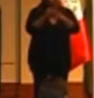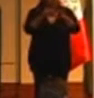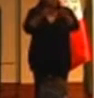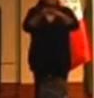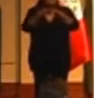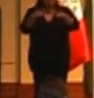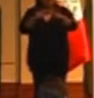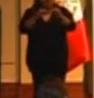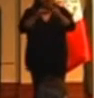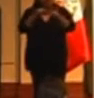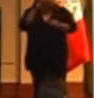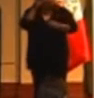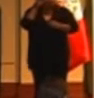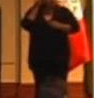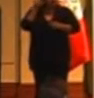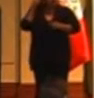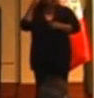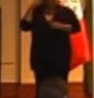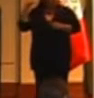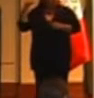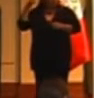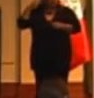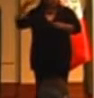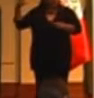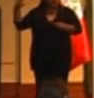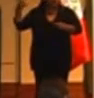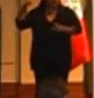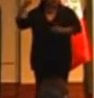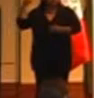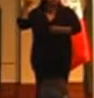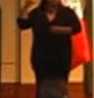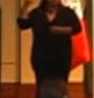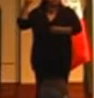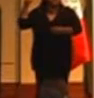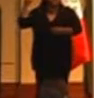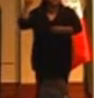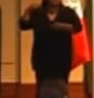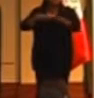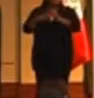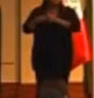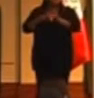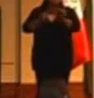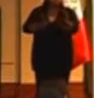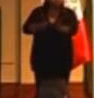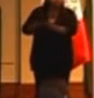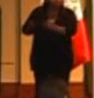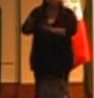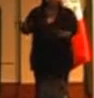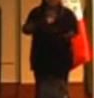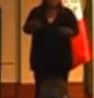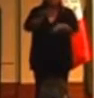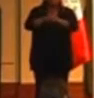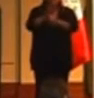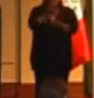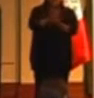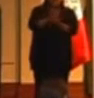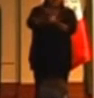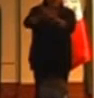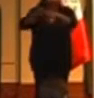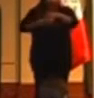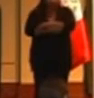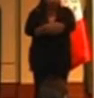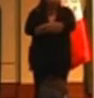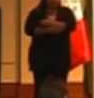yo escucho ligeramente un ruido atrás, que son las últimas obras de los estacionamientos subterráneos. Y eso